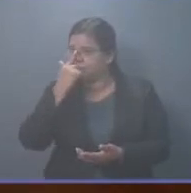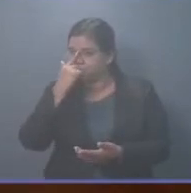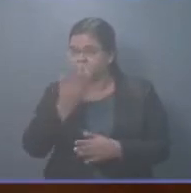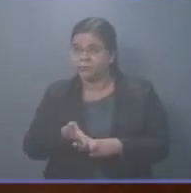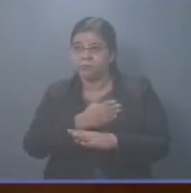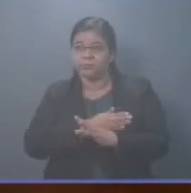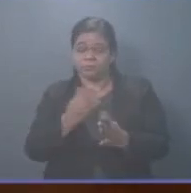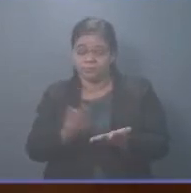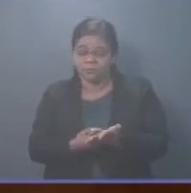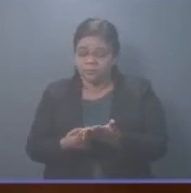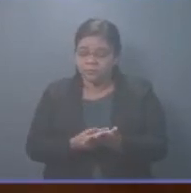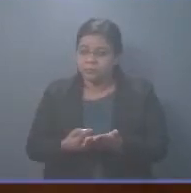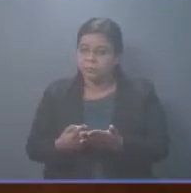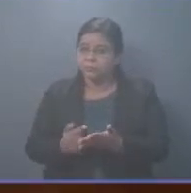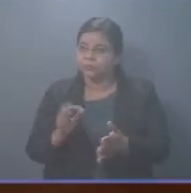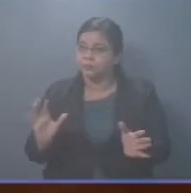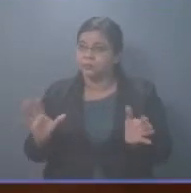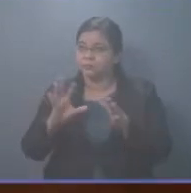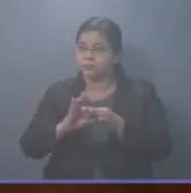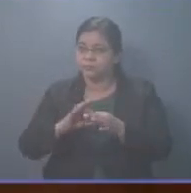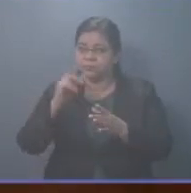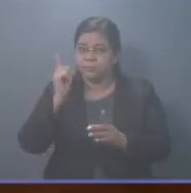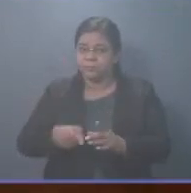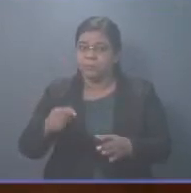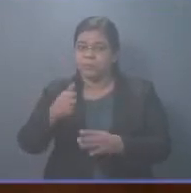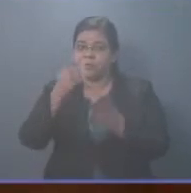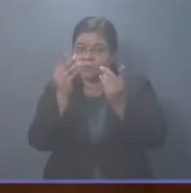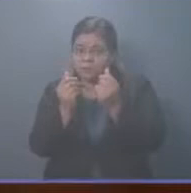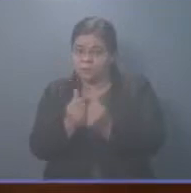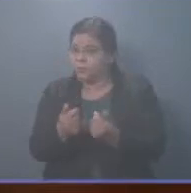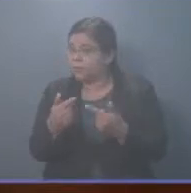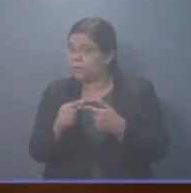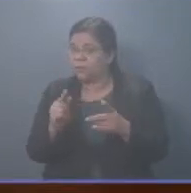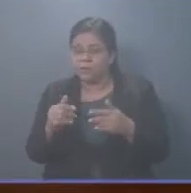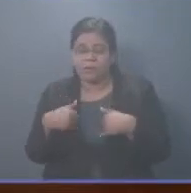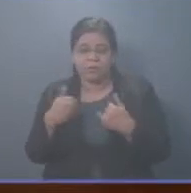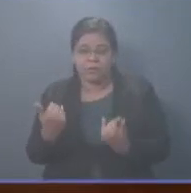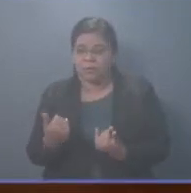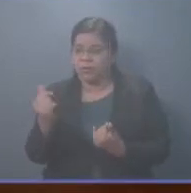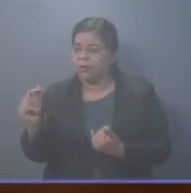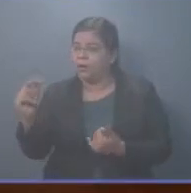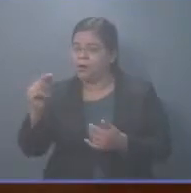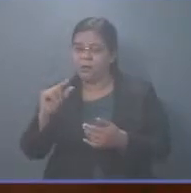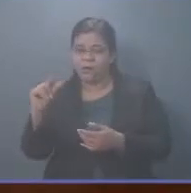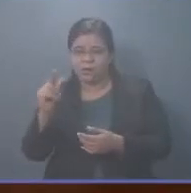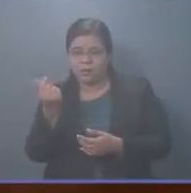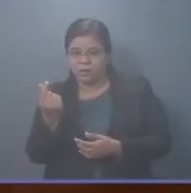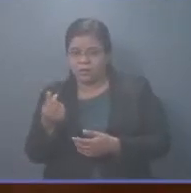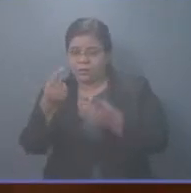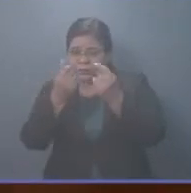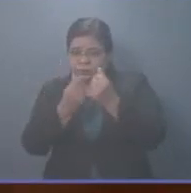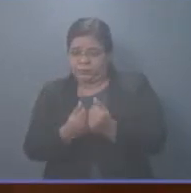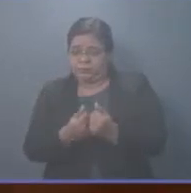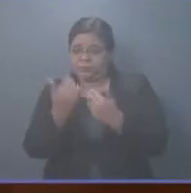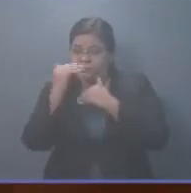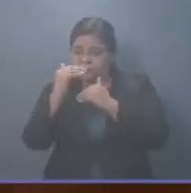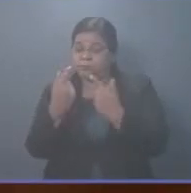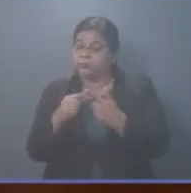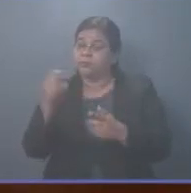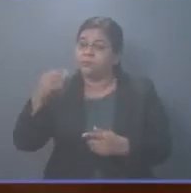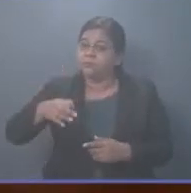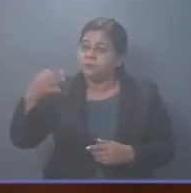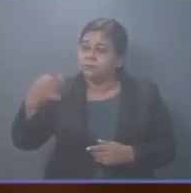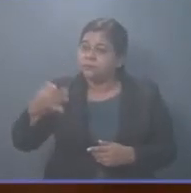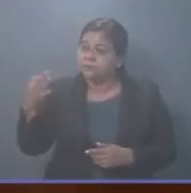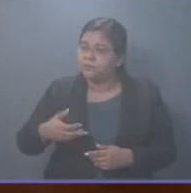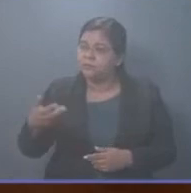aborda lo relacionado con la creación de obligaciones presupuestarias sin que exista el respectivo crédito presupuestario, por lo cual resulta indispensable que a